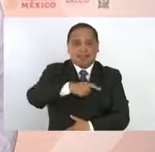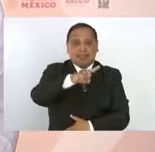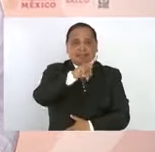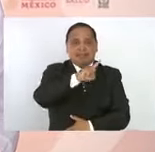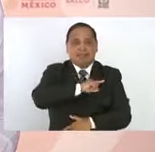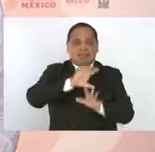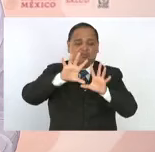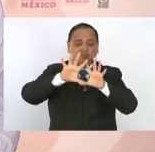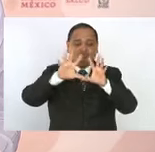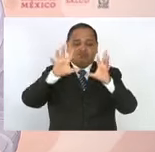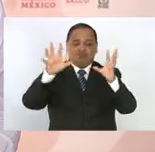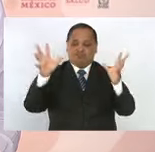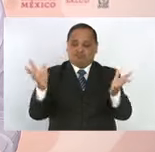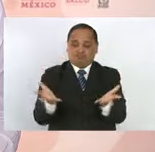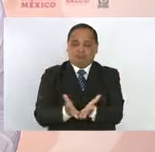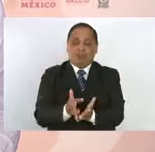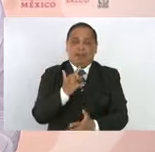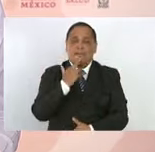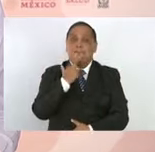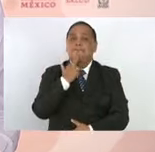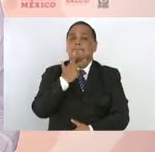mundo.